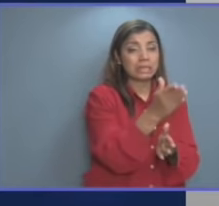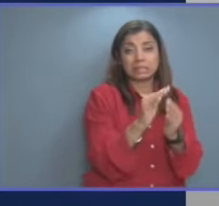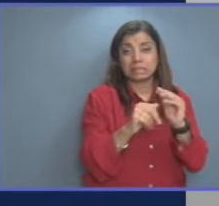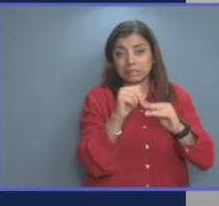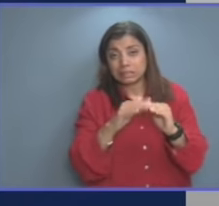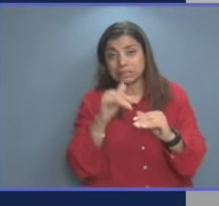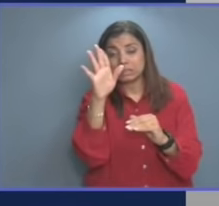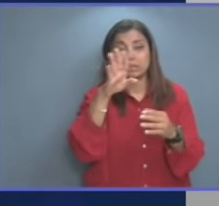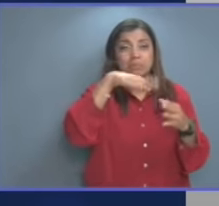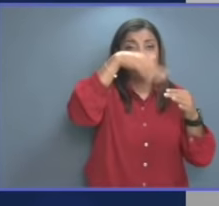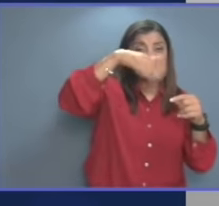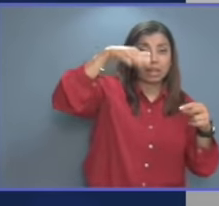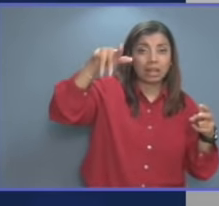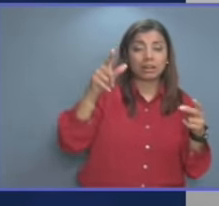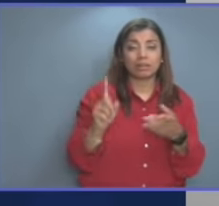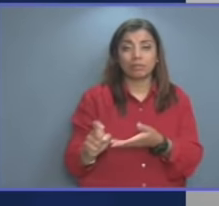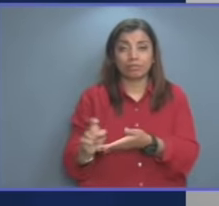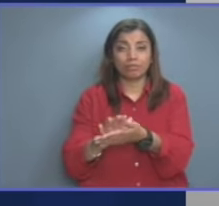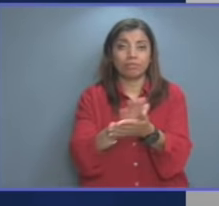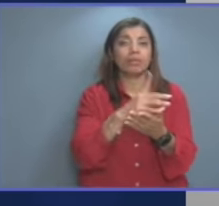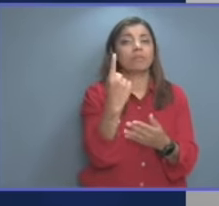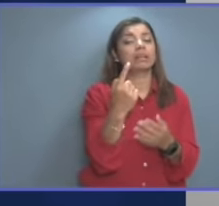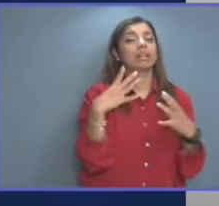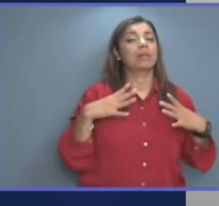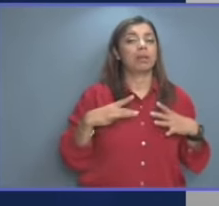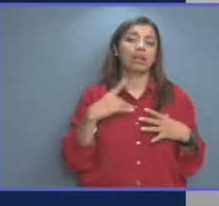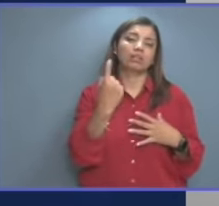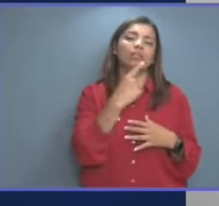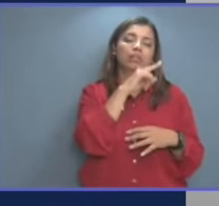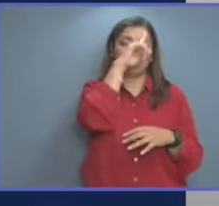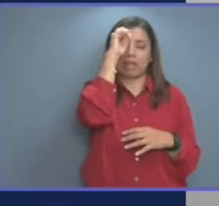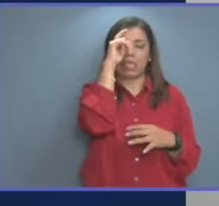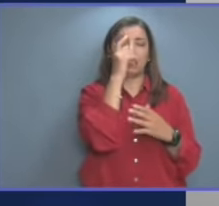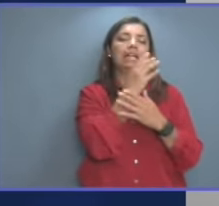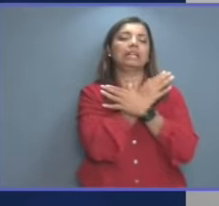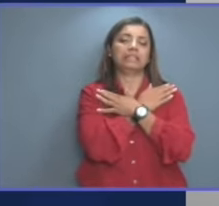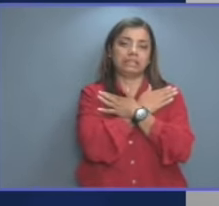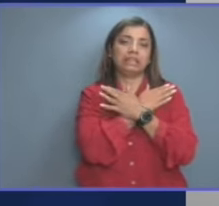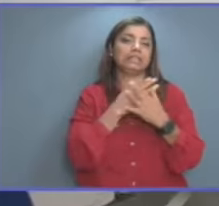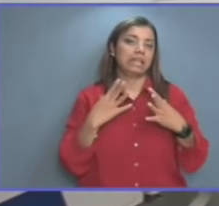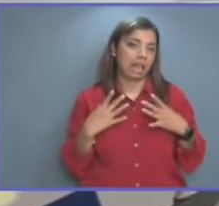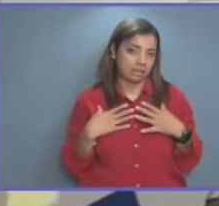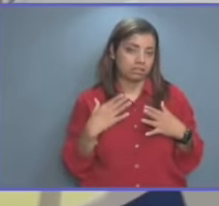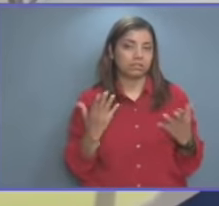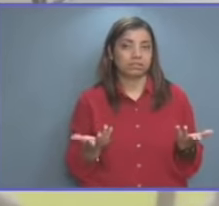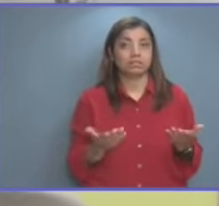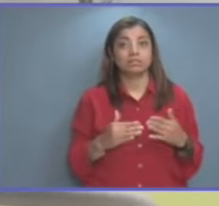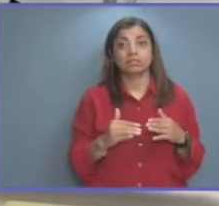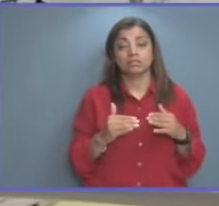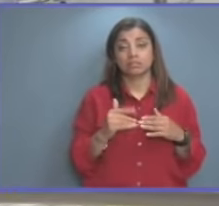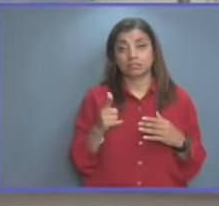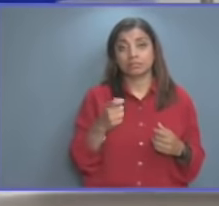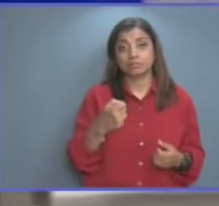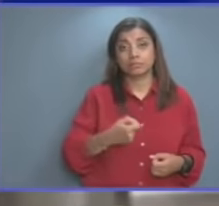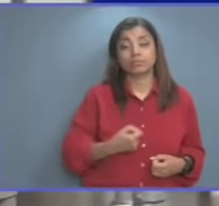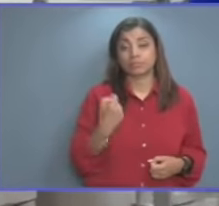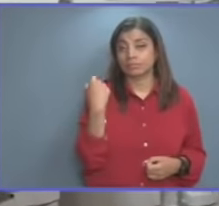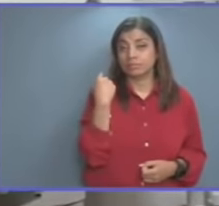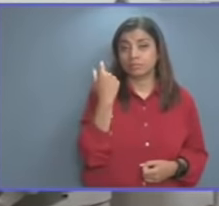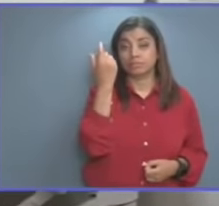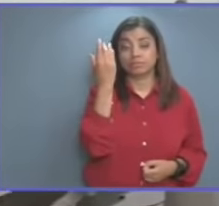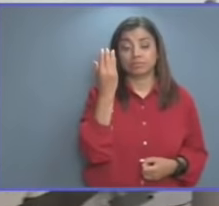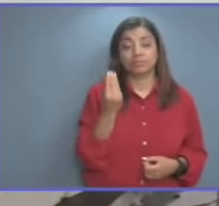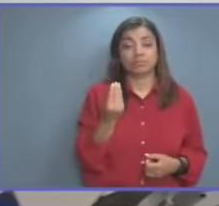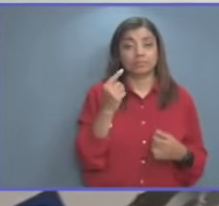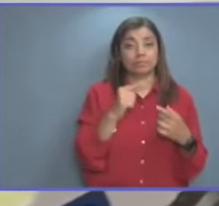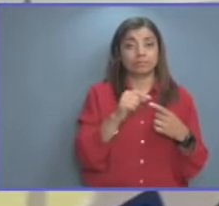desinfectar y regalar unas vacaciones a nuestro personal dijo el mandatario además de ello el último día del